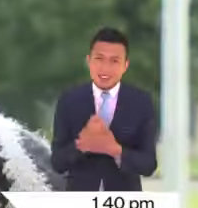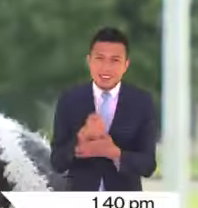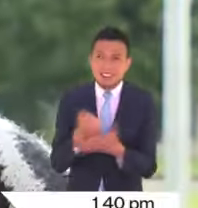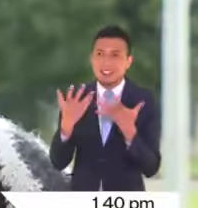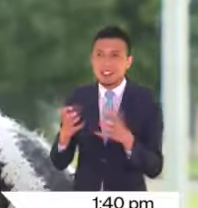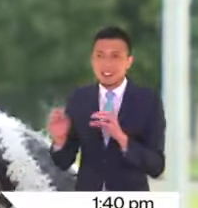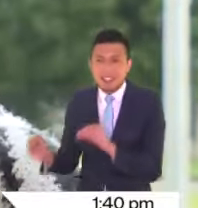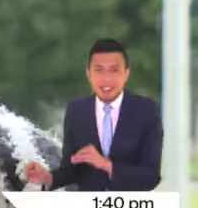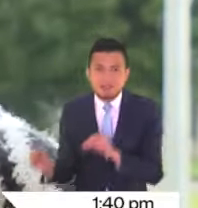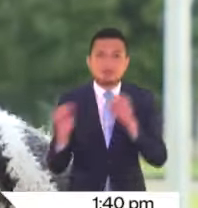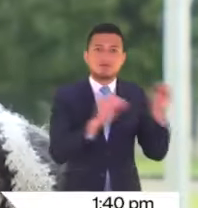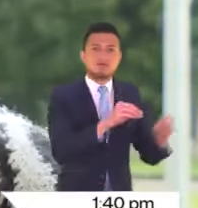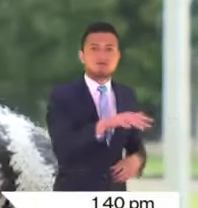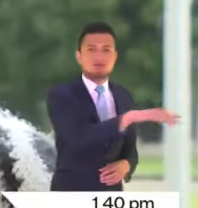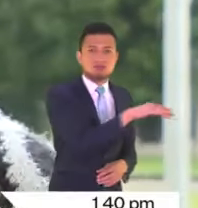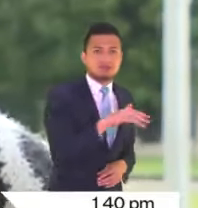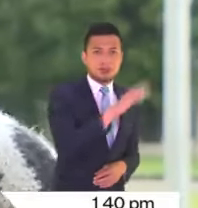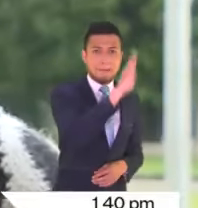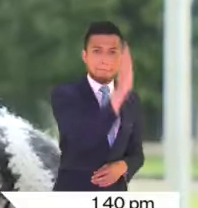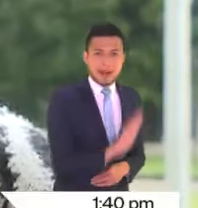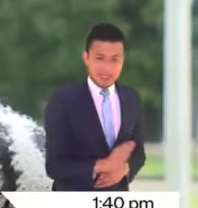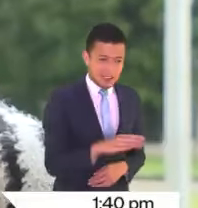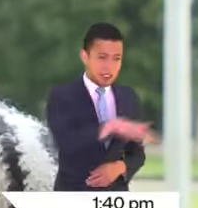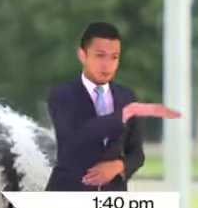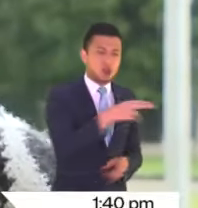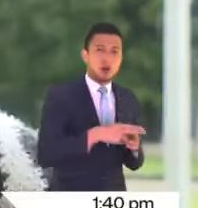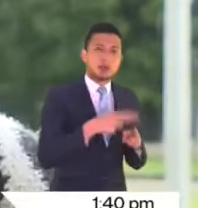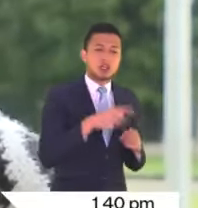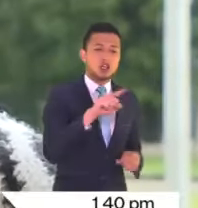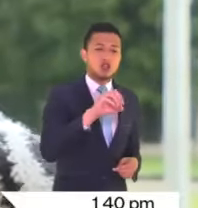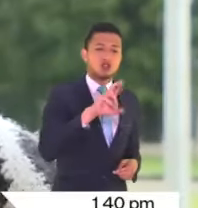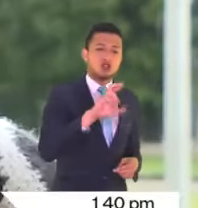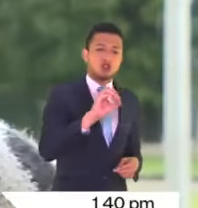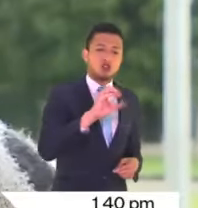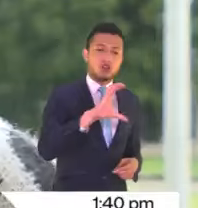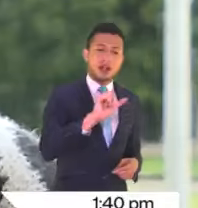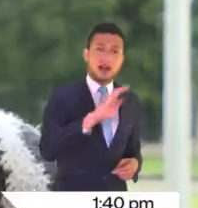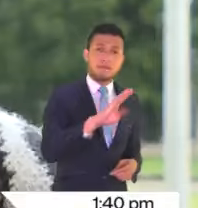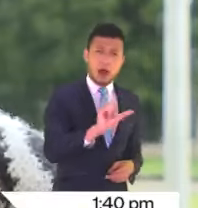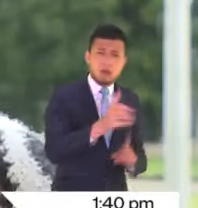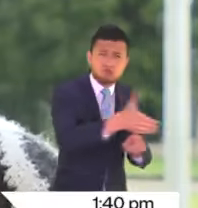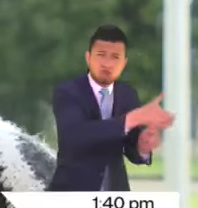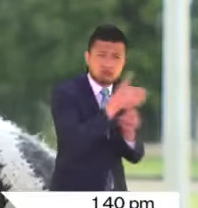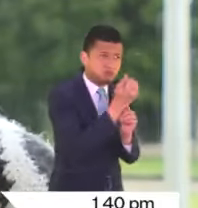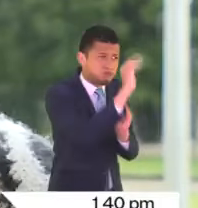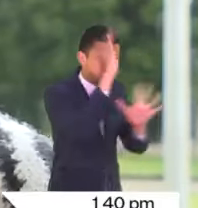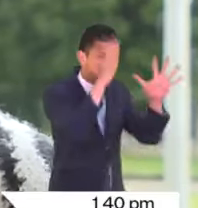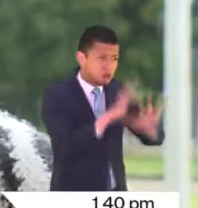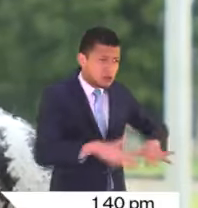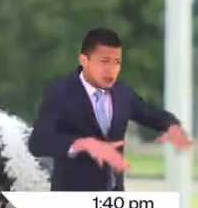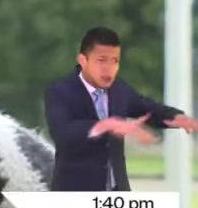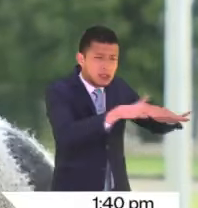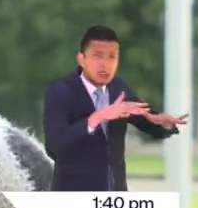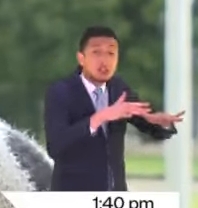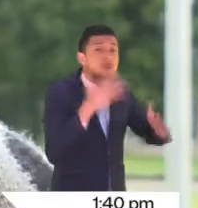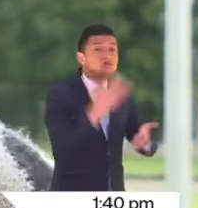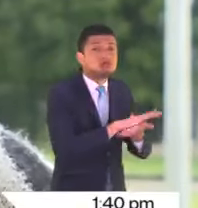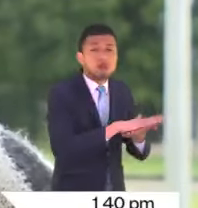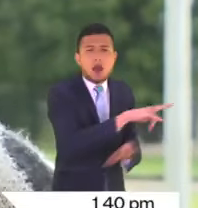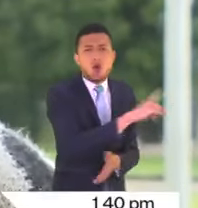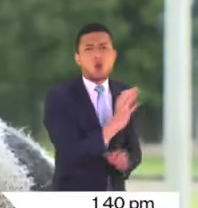al santuario de Sorocaba, en Brasil, que es un santuario muy reconocido por su cuidado y su